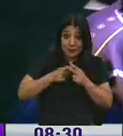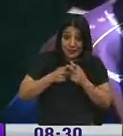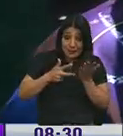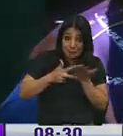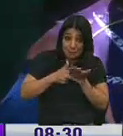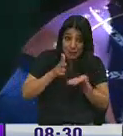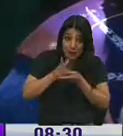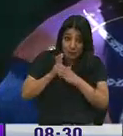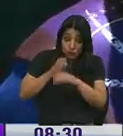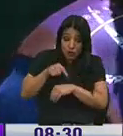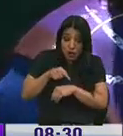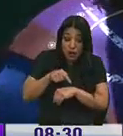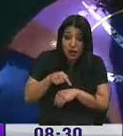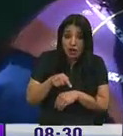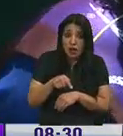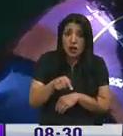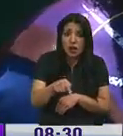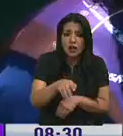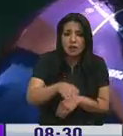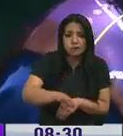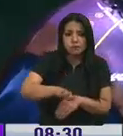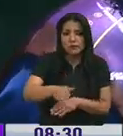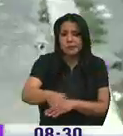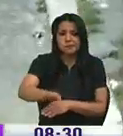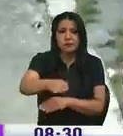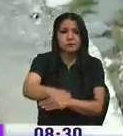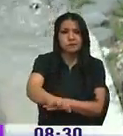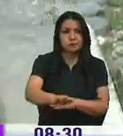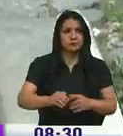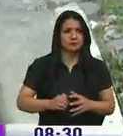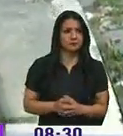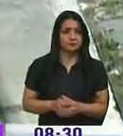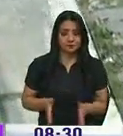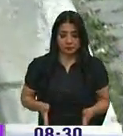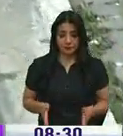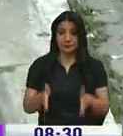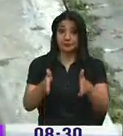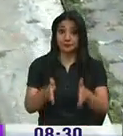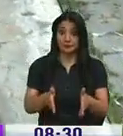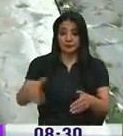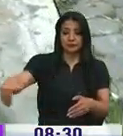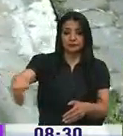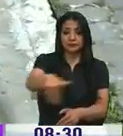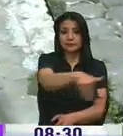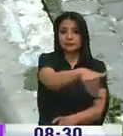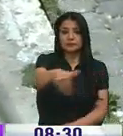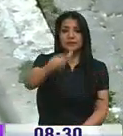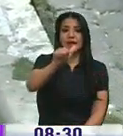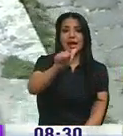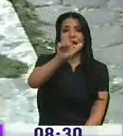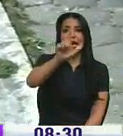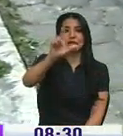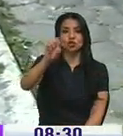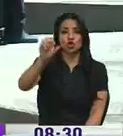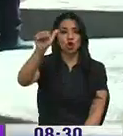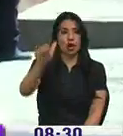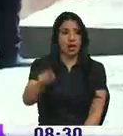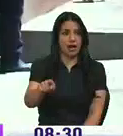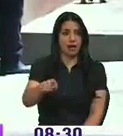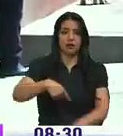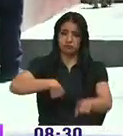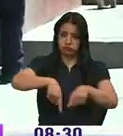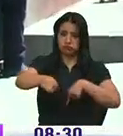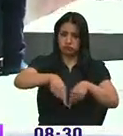los buses estas y tramos tramos hundiéndose la calle es paralela a la vía hay o hay a pesar de no ser una carretera